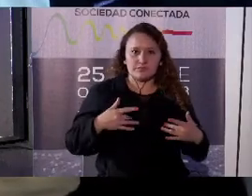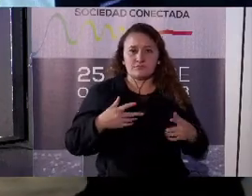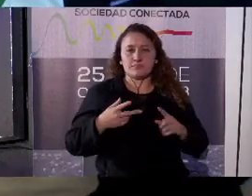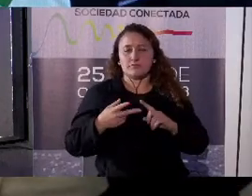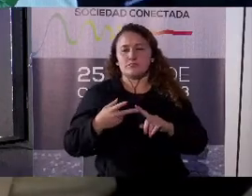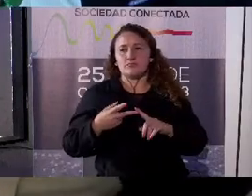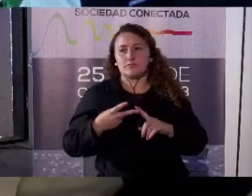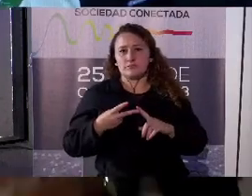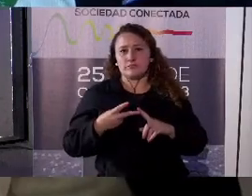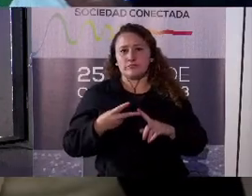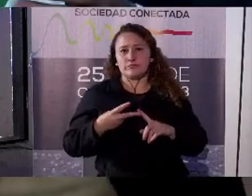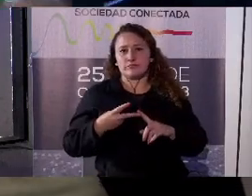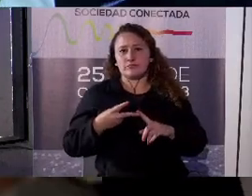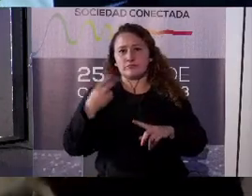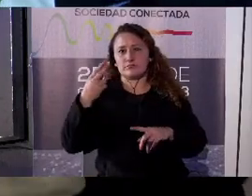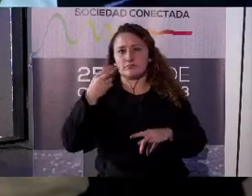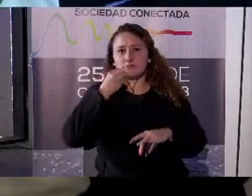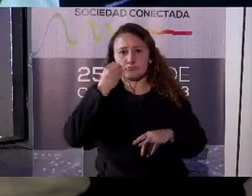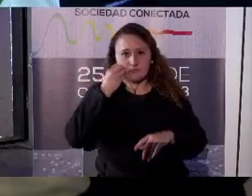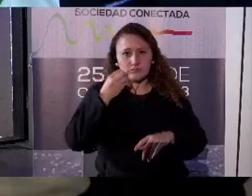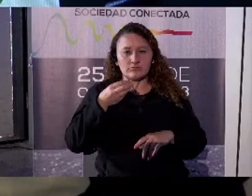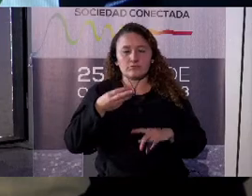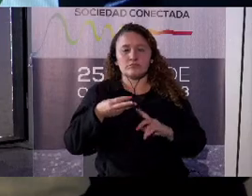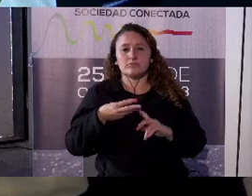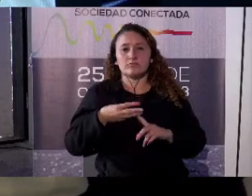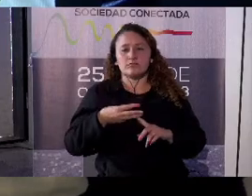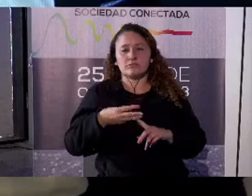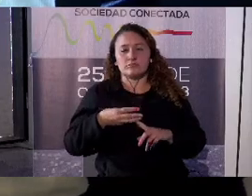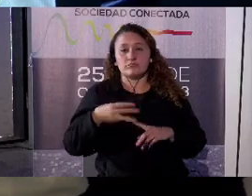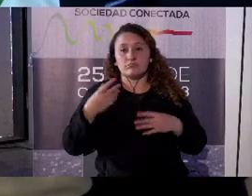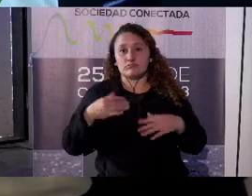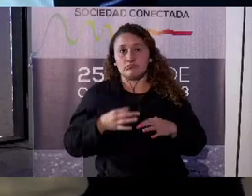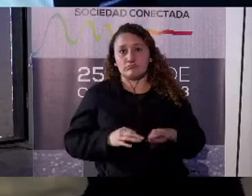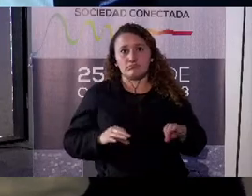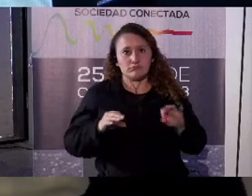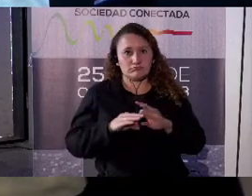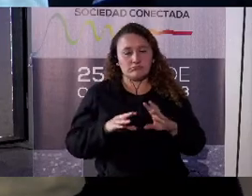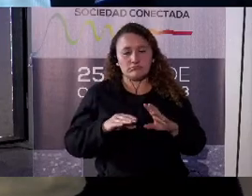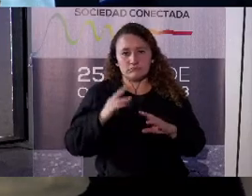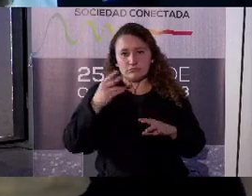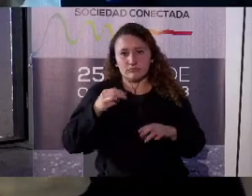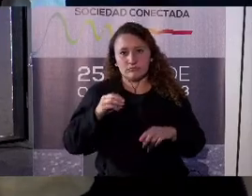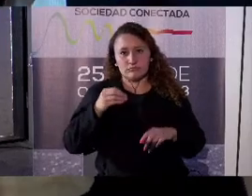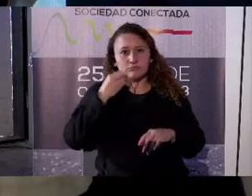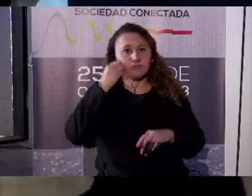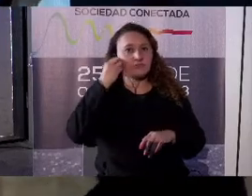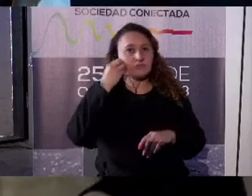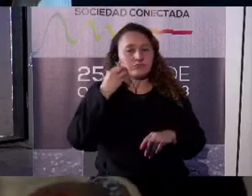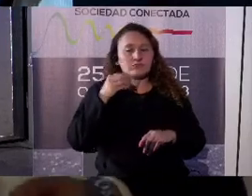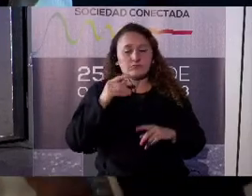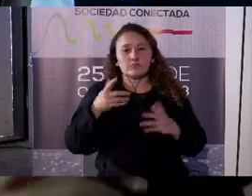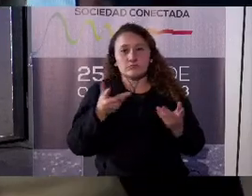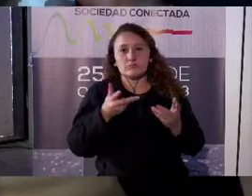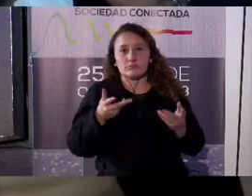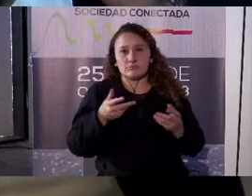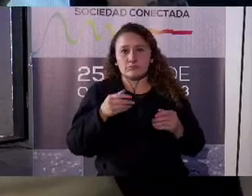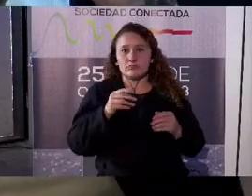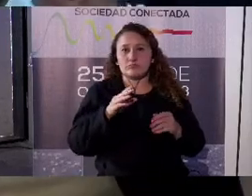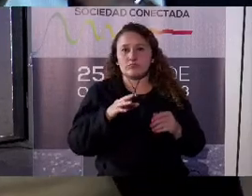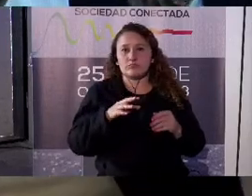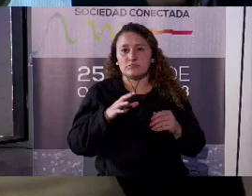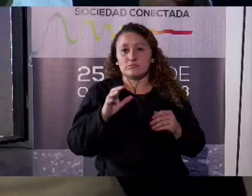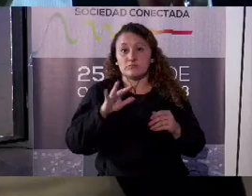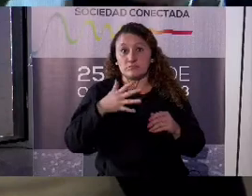para home para conectar a los hogares eso es algo super importante 5g es una tecnología que a través de wttx va a